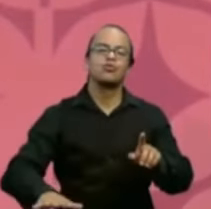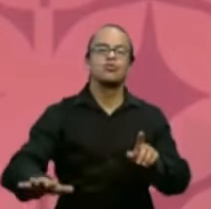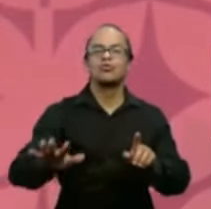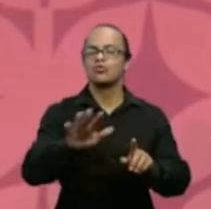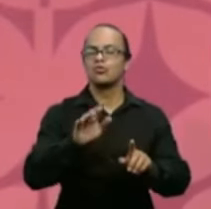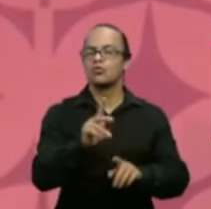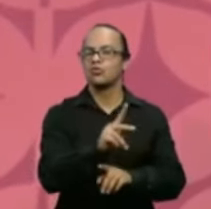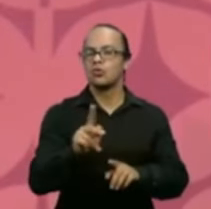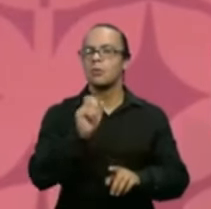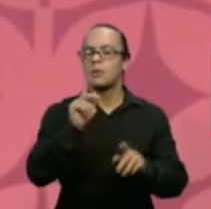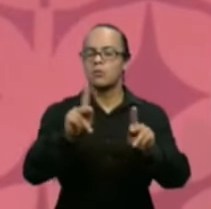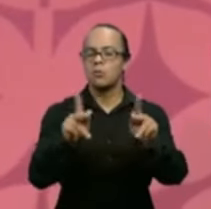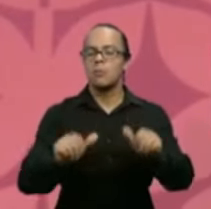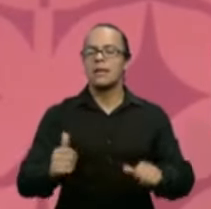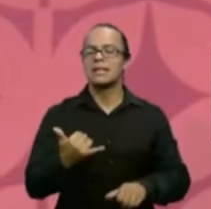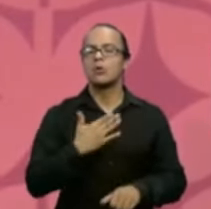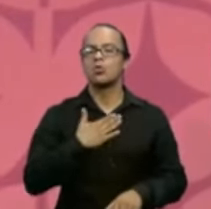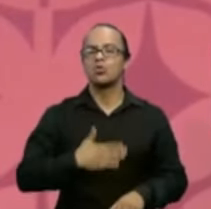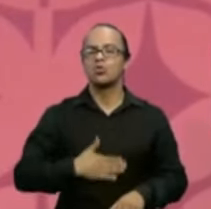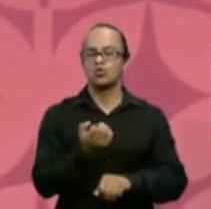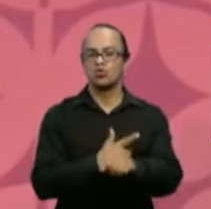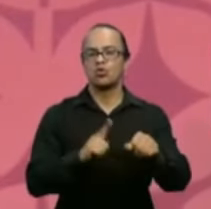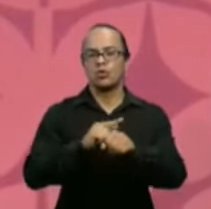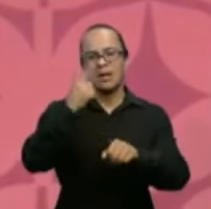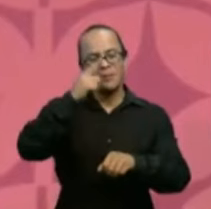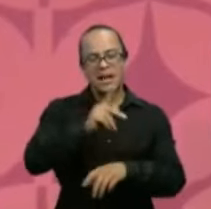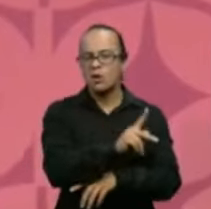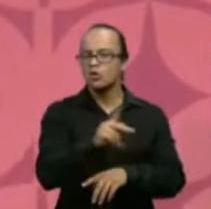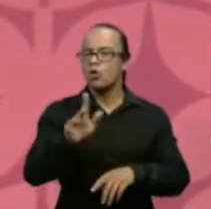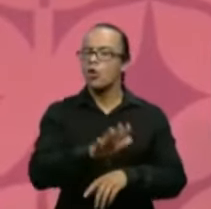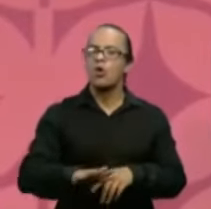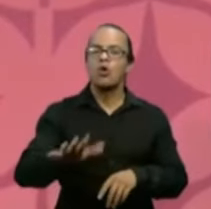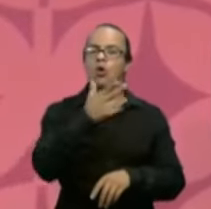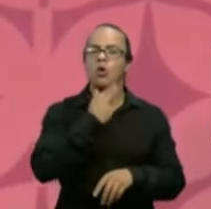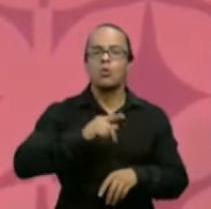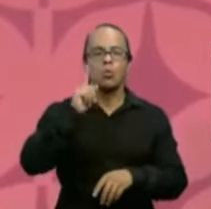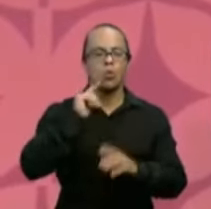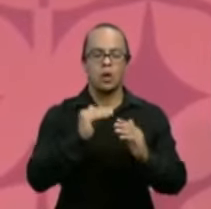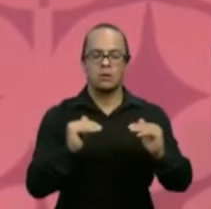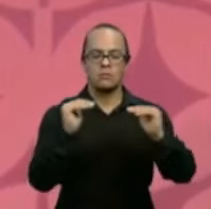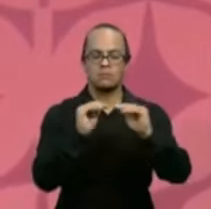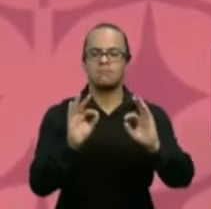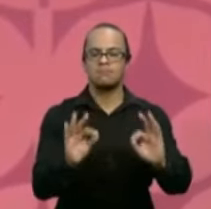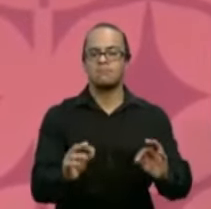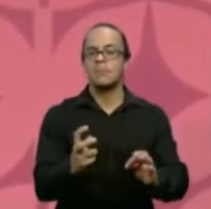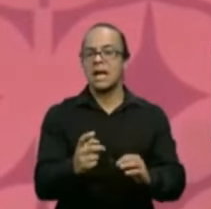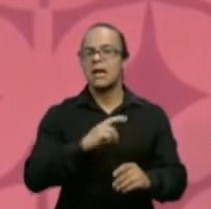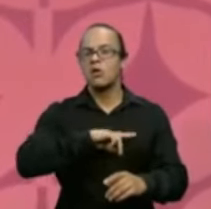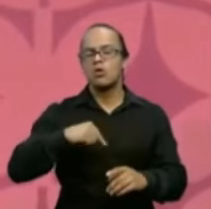el bienestar, la paz y la justicia social para todas y para todos. Vamos a